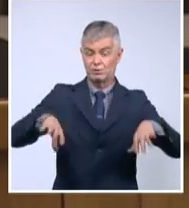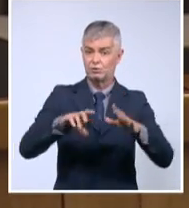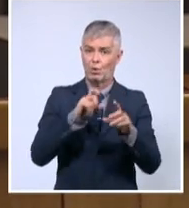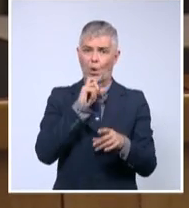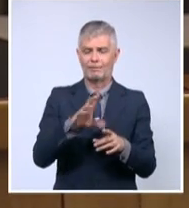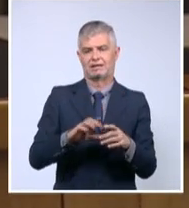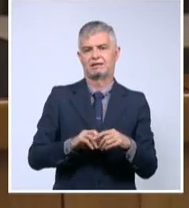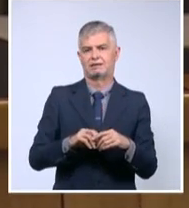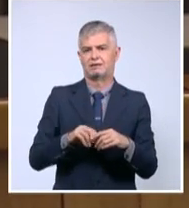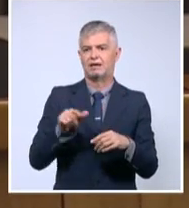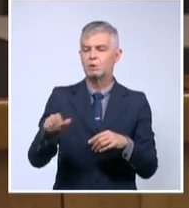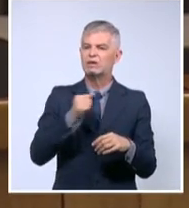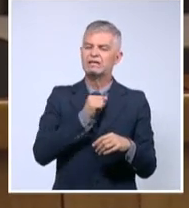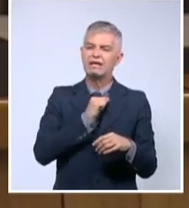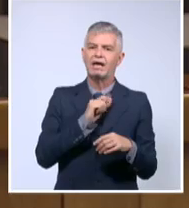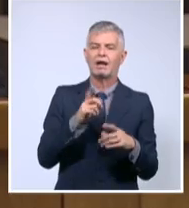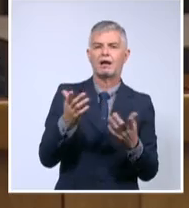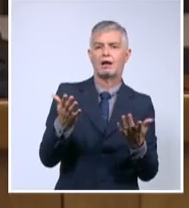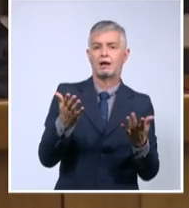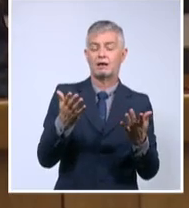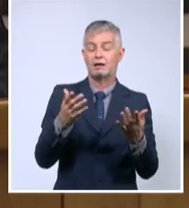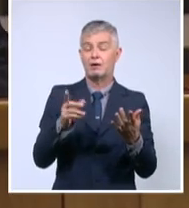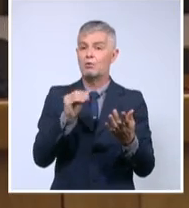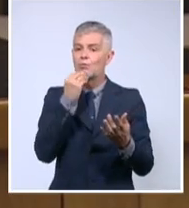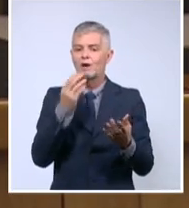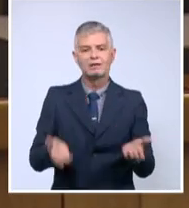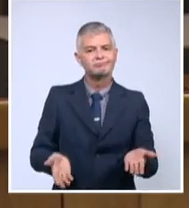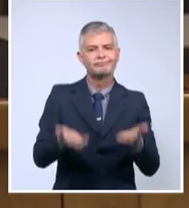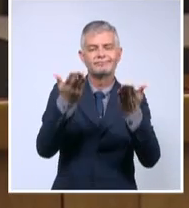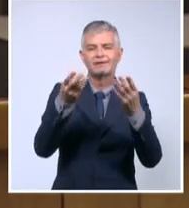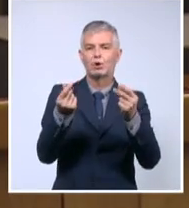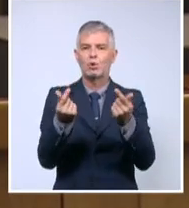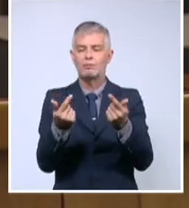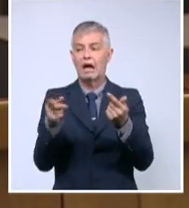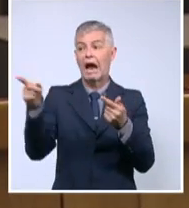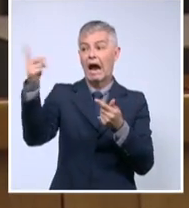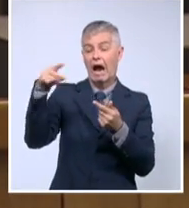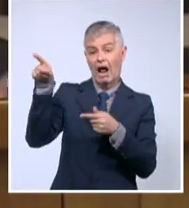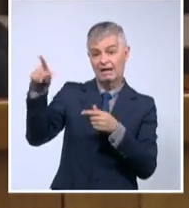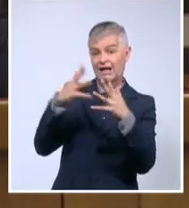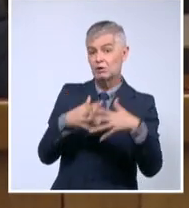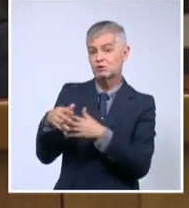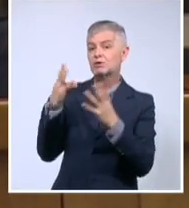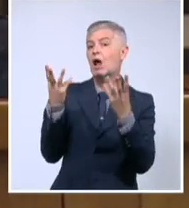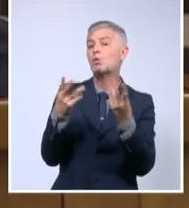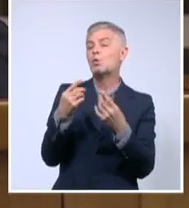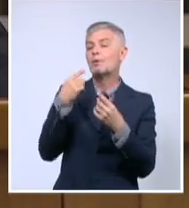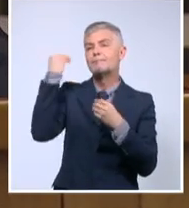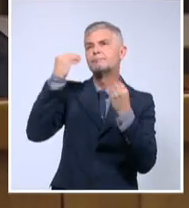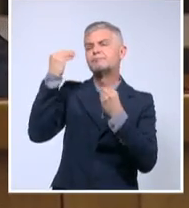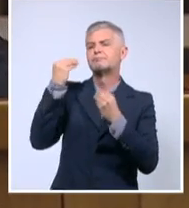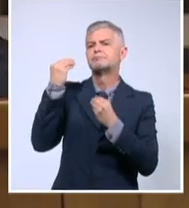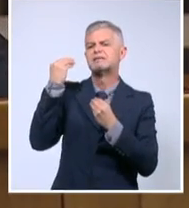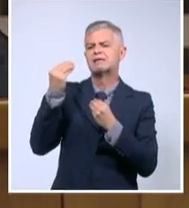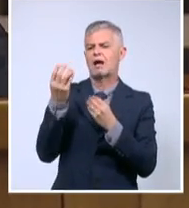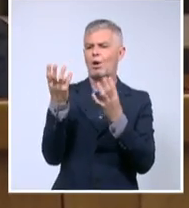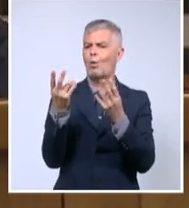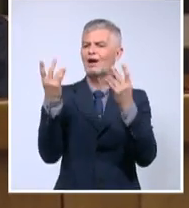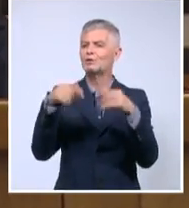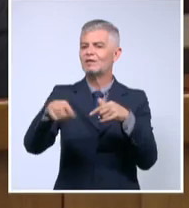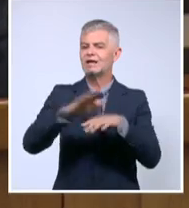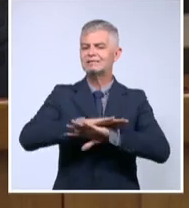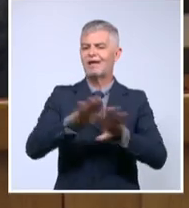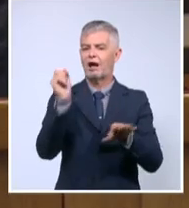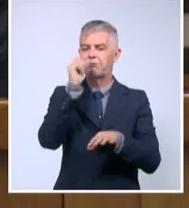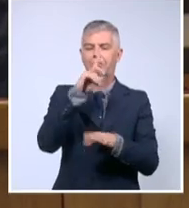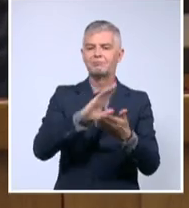país y hubo quienes públicamente se pusieron a contar los días. Al efecto ya abrumador del bloqueo, se agregaron medidas que